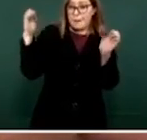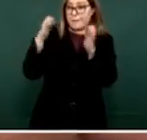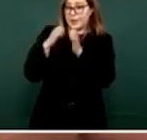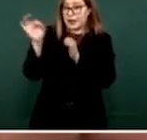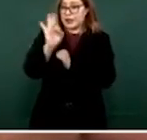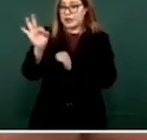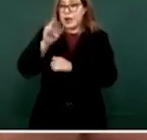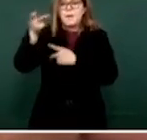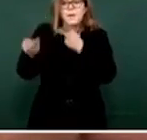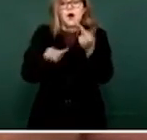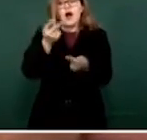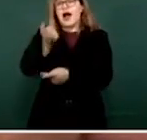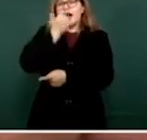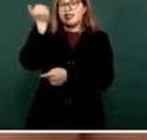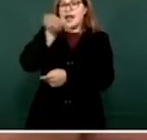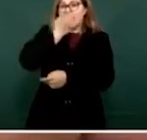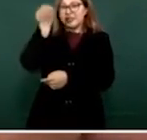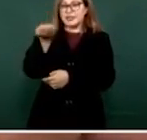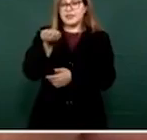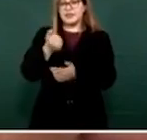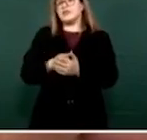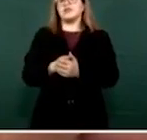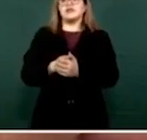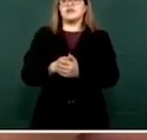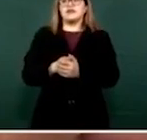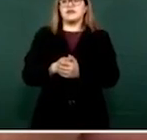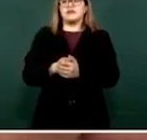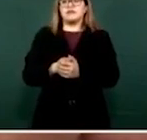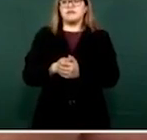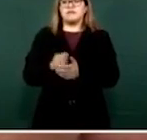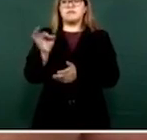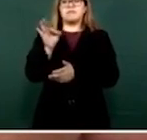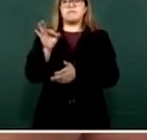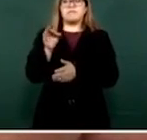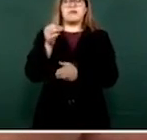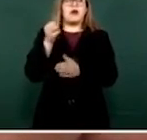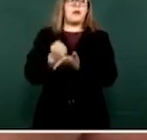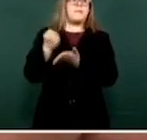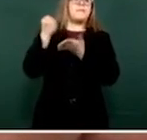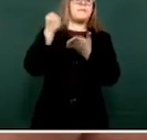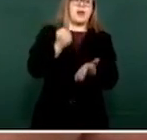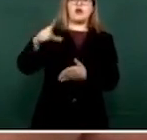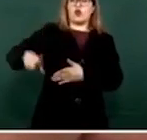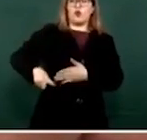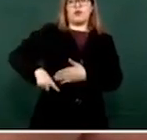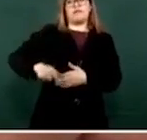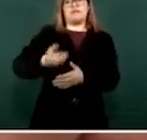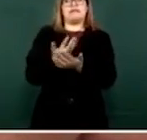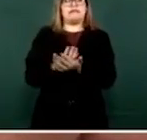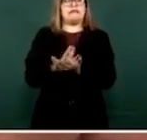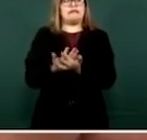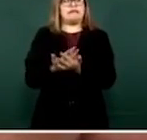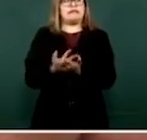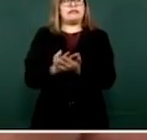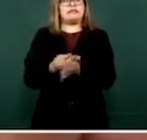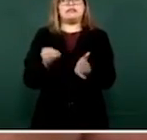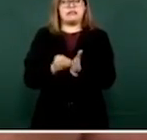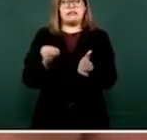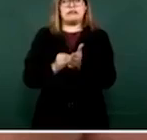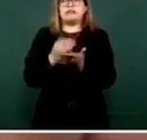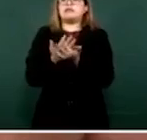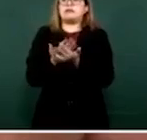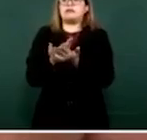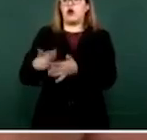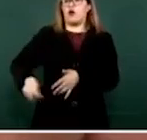En el sector cañero se prometieron más de, bueno, recursos por parte del gobierno del estado, no han llegado, el gobierno federal no ha